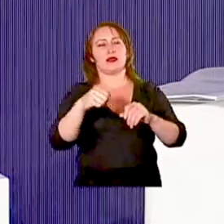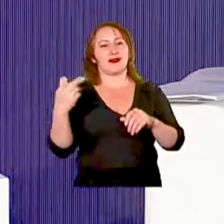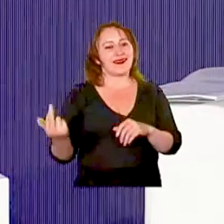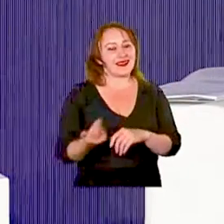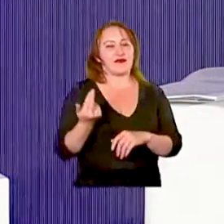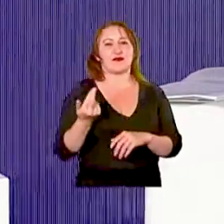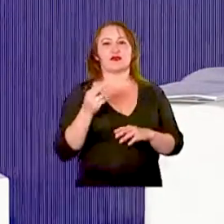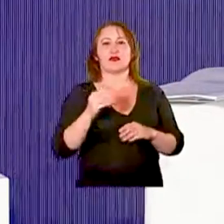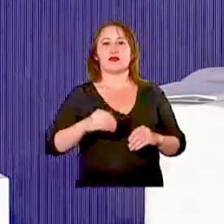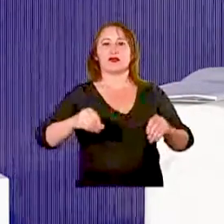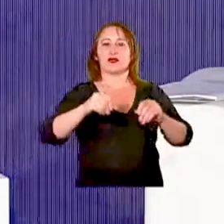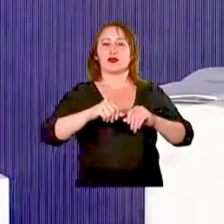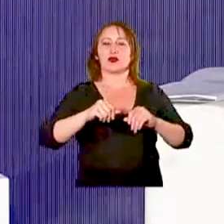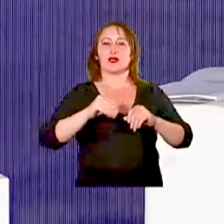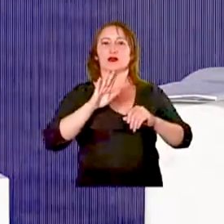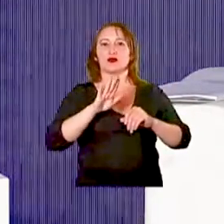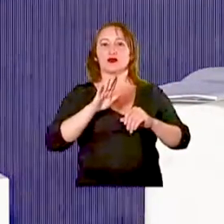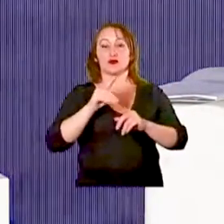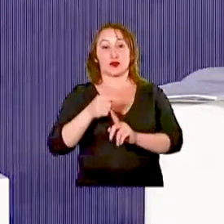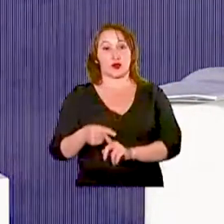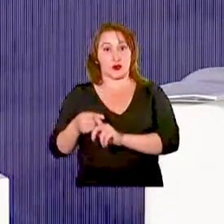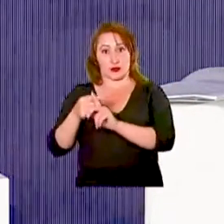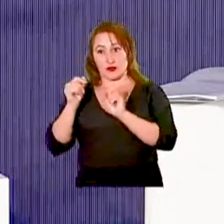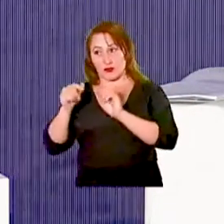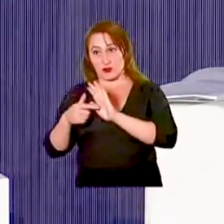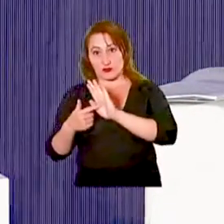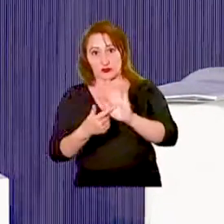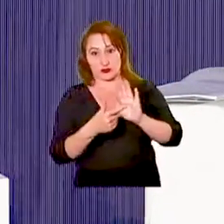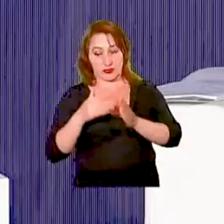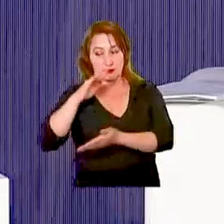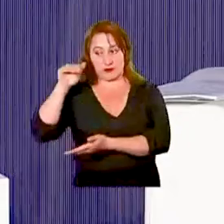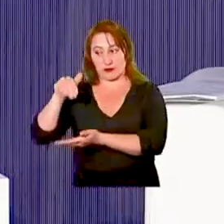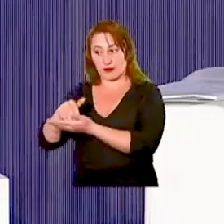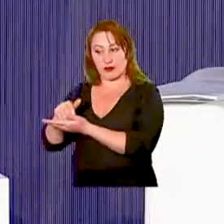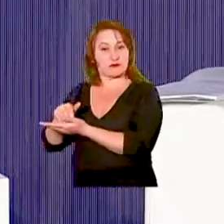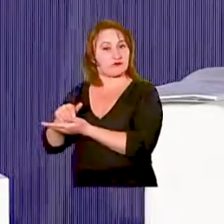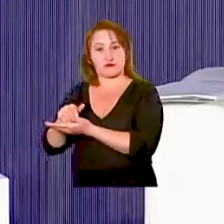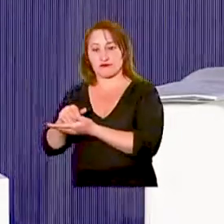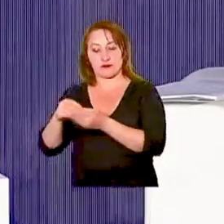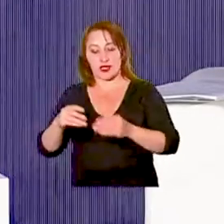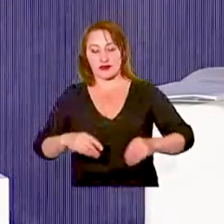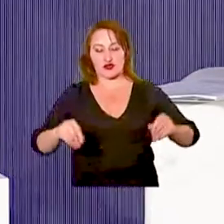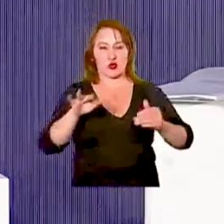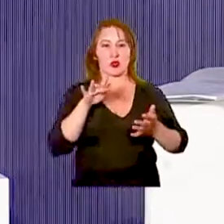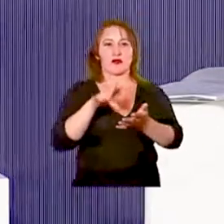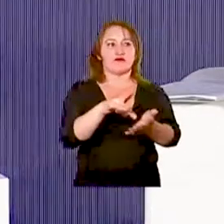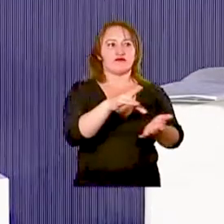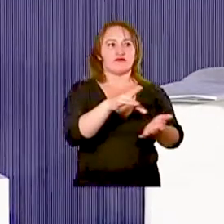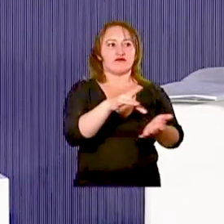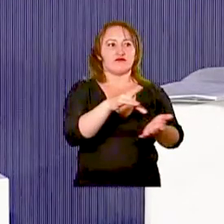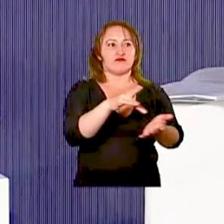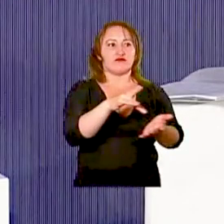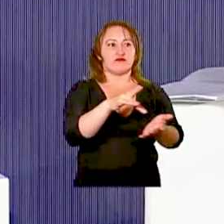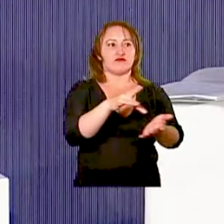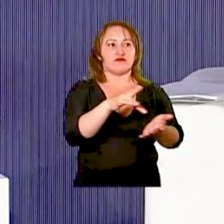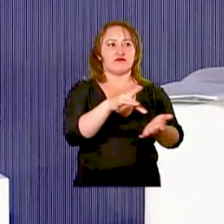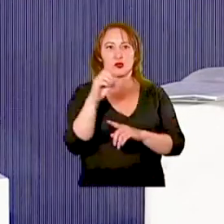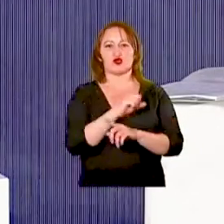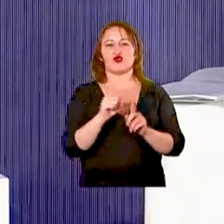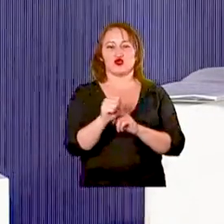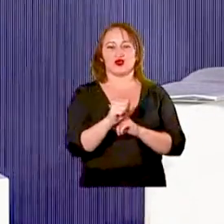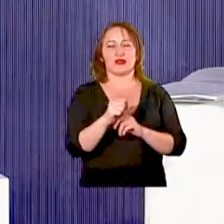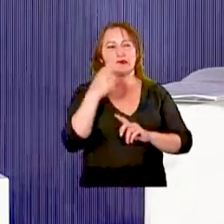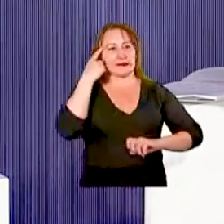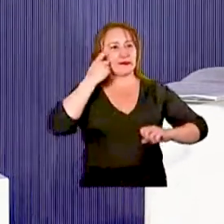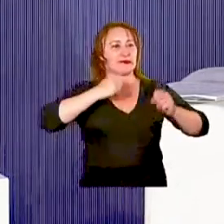reforzar lo territorial. La Procuraduría no puede mostrarse a nivel central, sino más a nivel territorial, que es donde están las problemáticas,